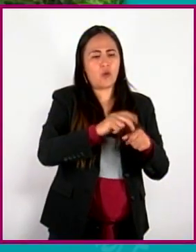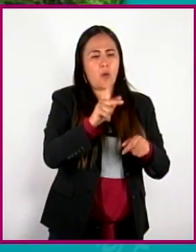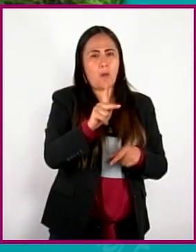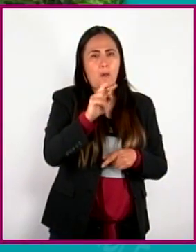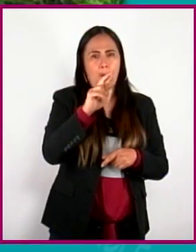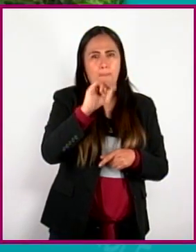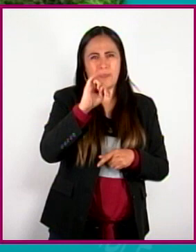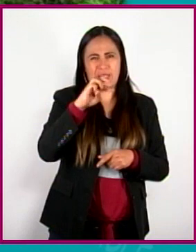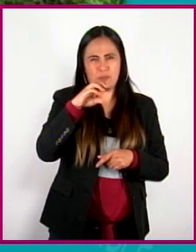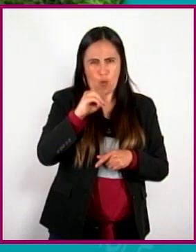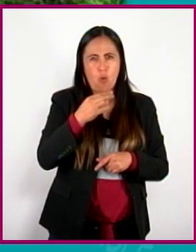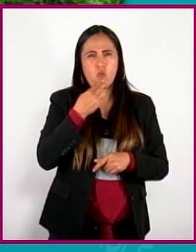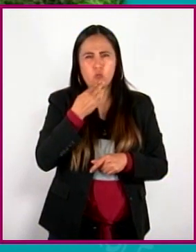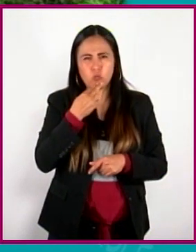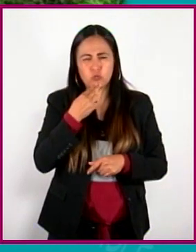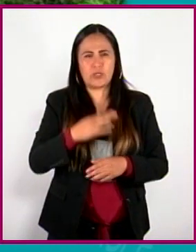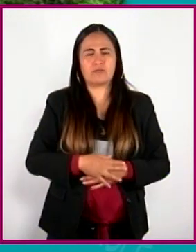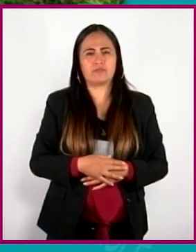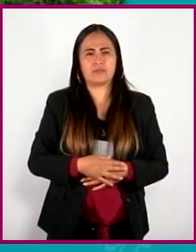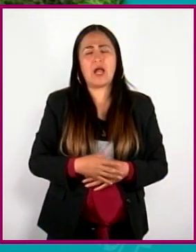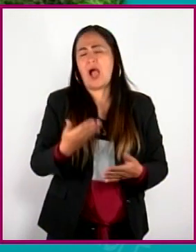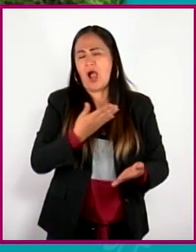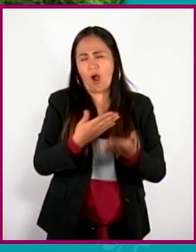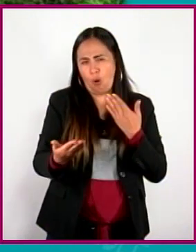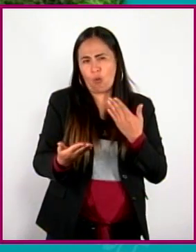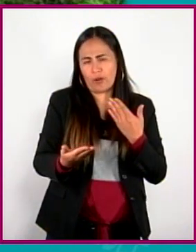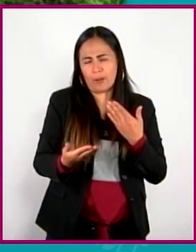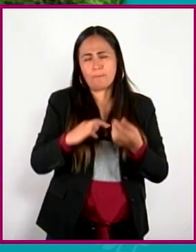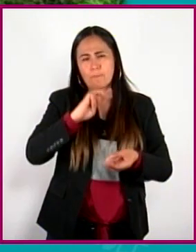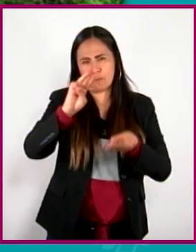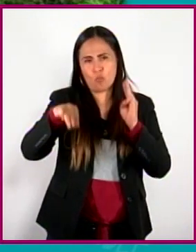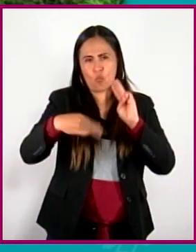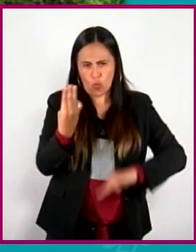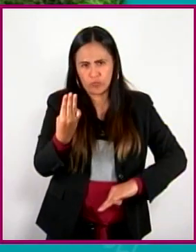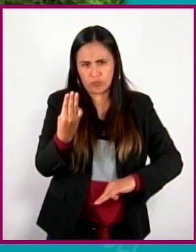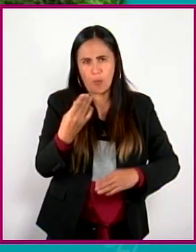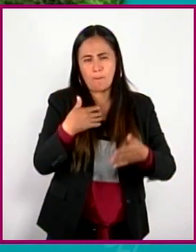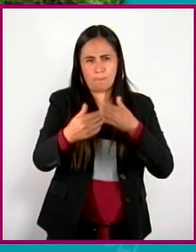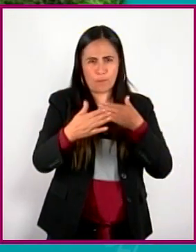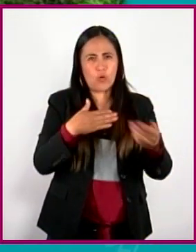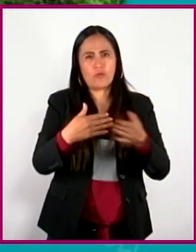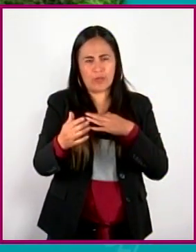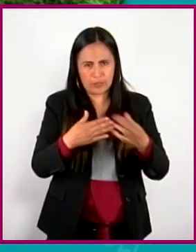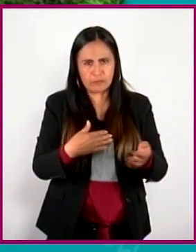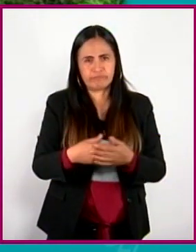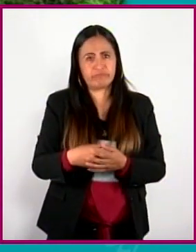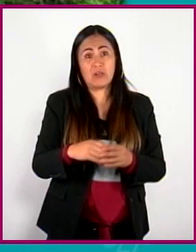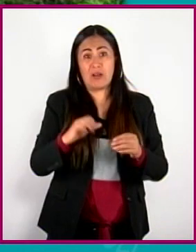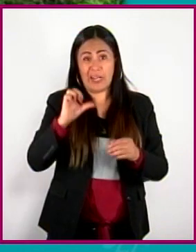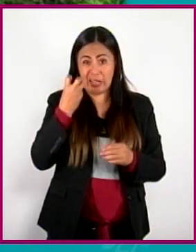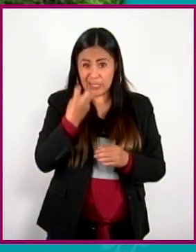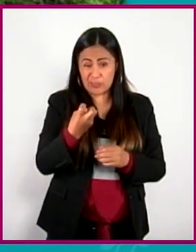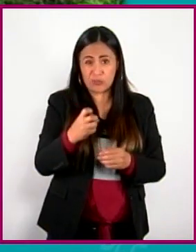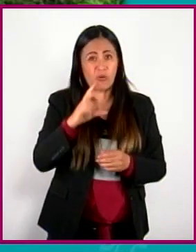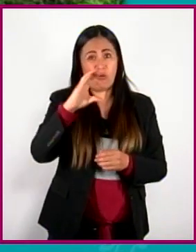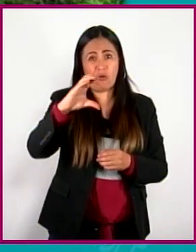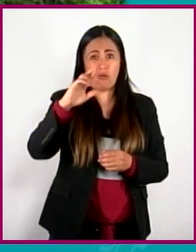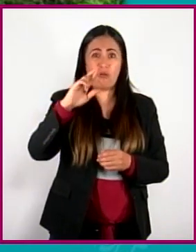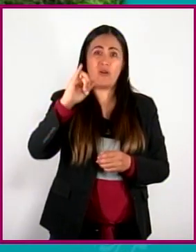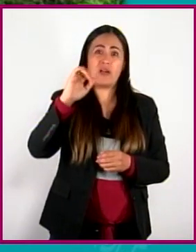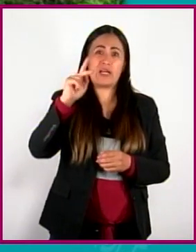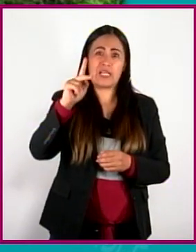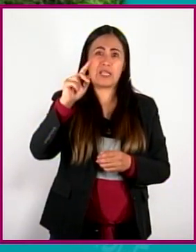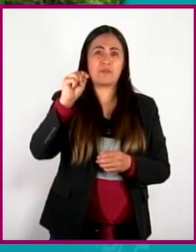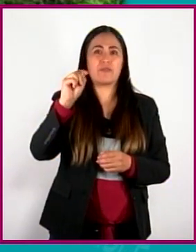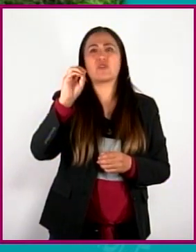el mundo entero, en el mundo civilizado moderno, ¿no? El mundo entero civilizado moderno no sería posible sin la criptografía. Todo el